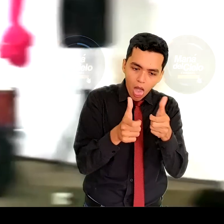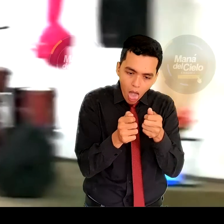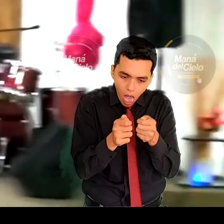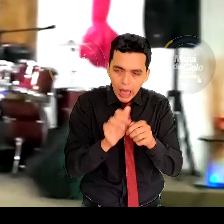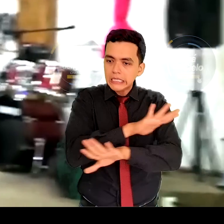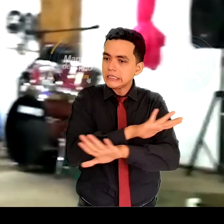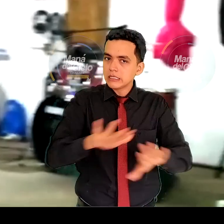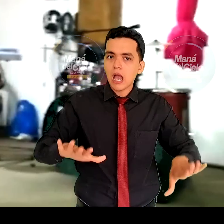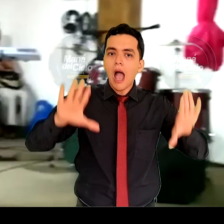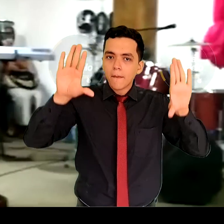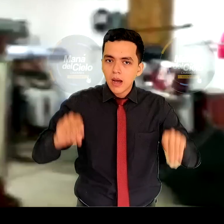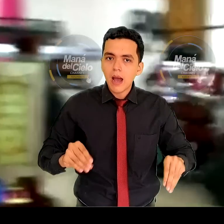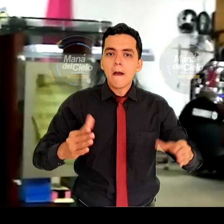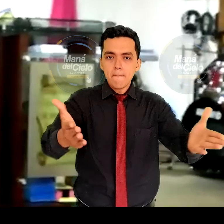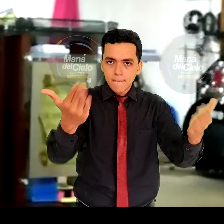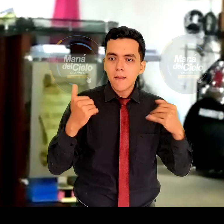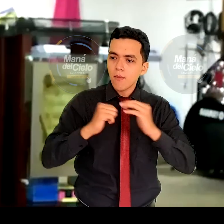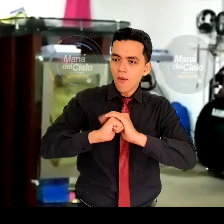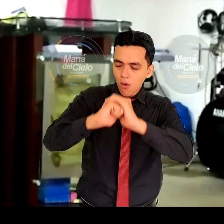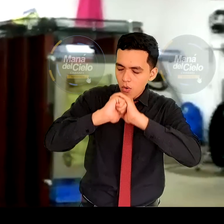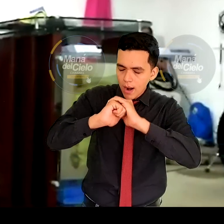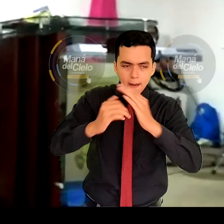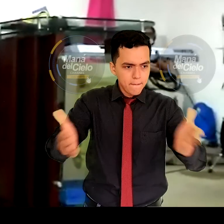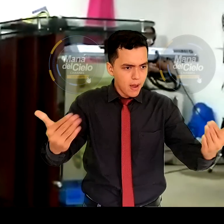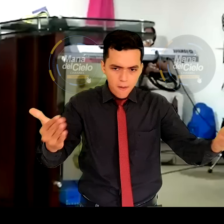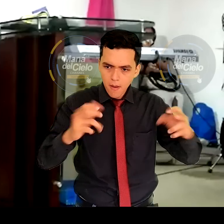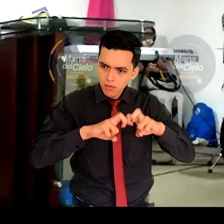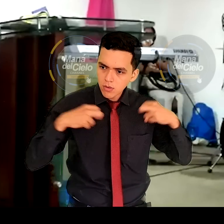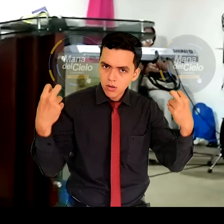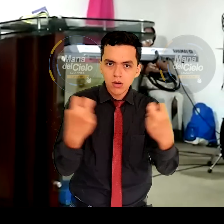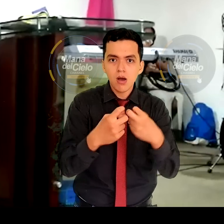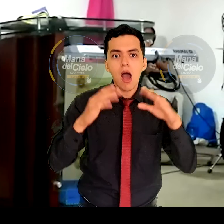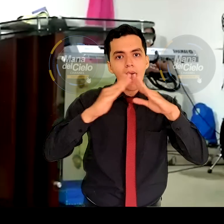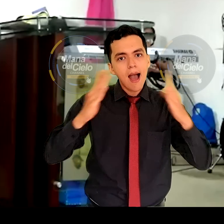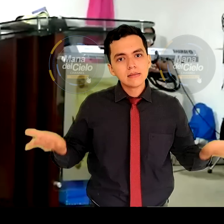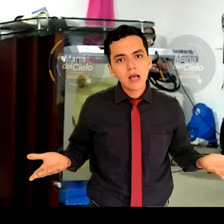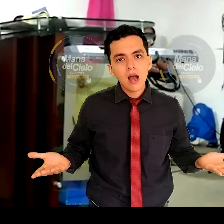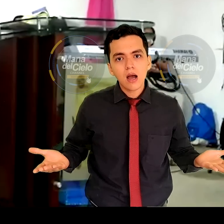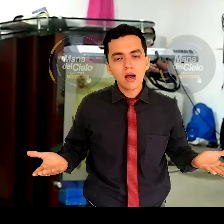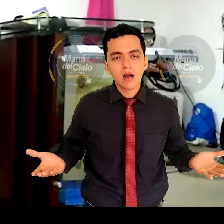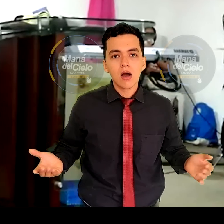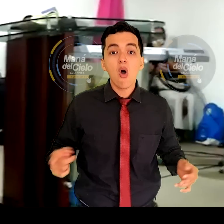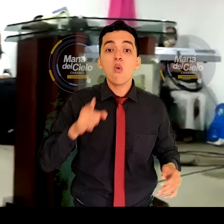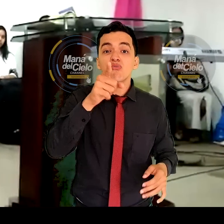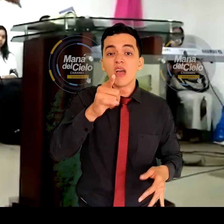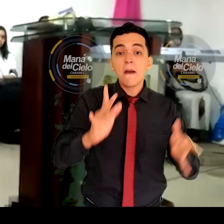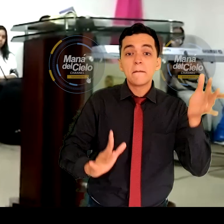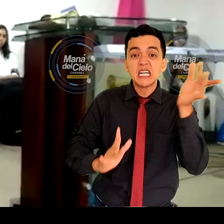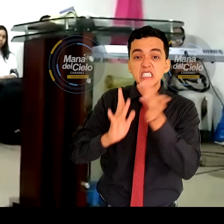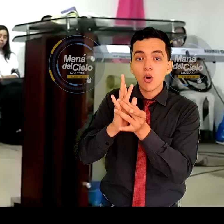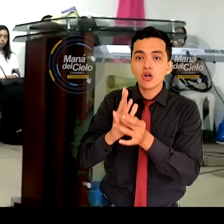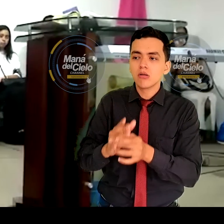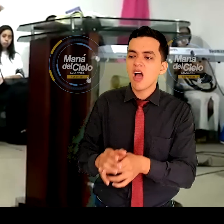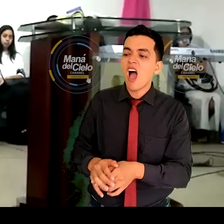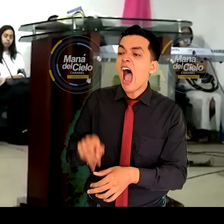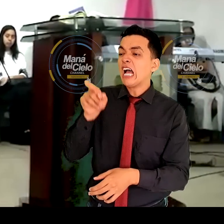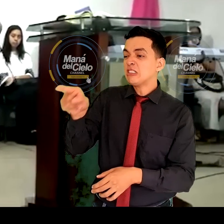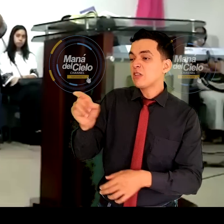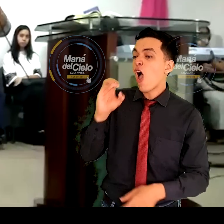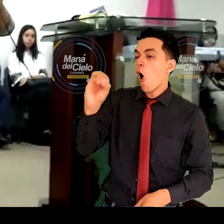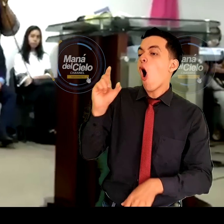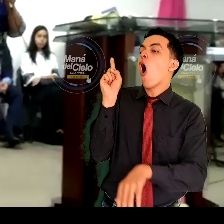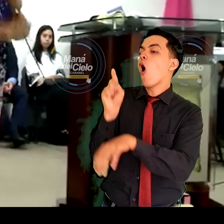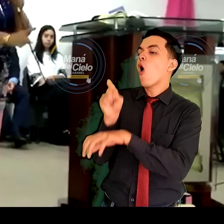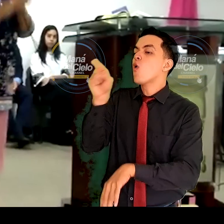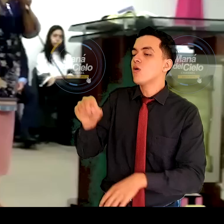familia, llegó el momento de orar, vamos a orar? Ve, hermano, si en la familia, si los matrimonios, en vez de estarse señalando el uno al otro los